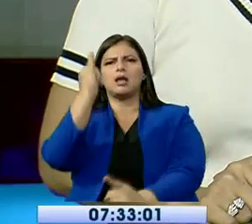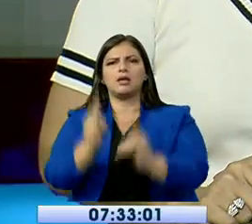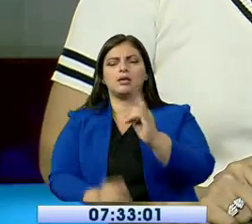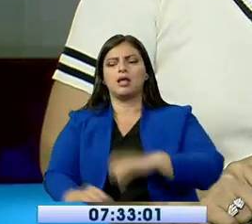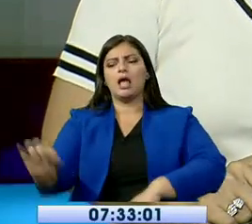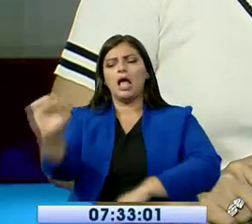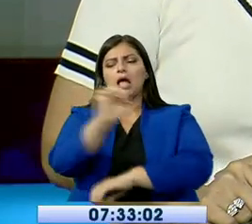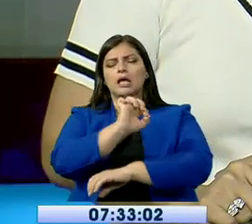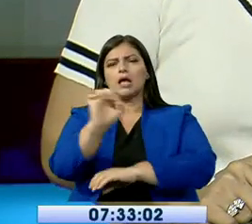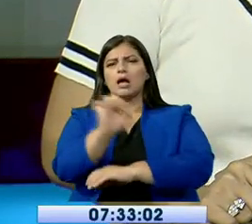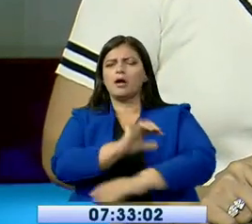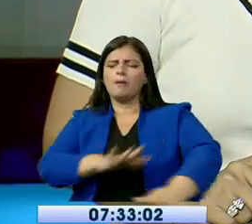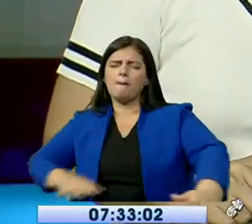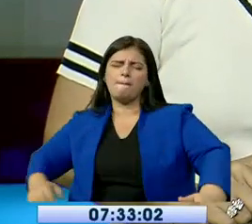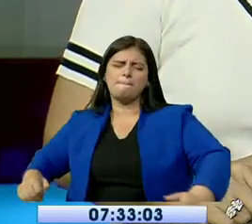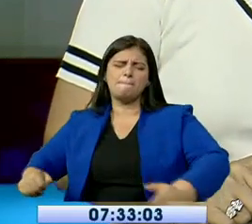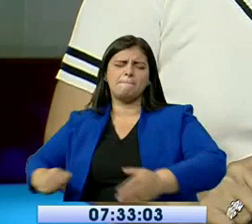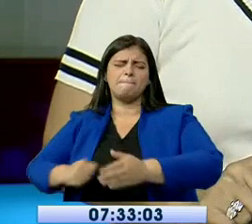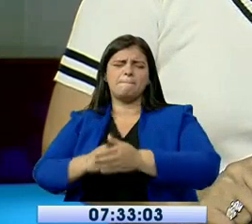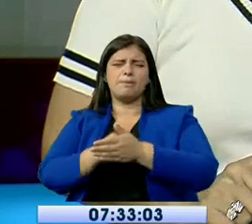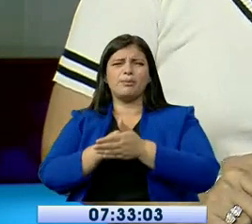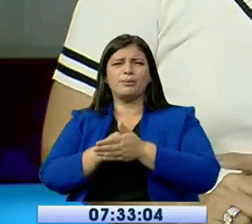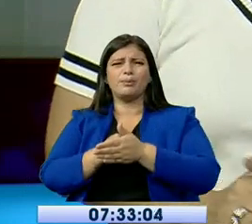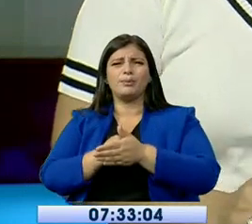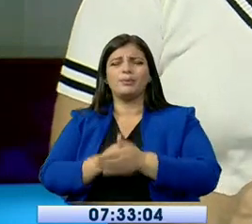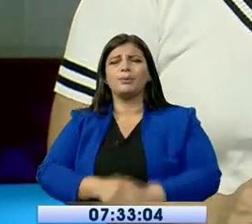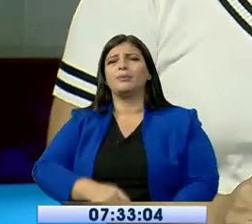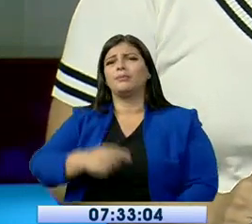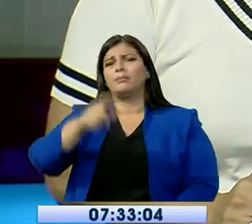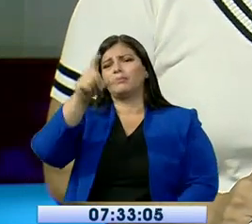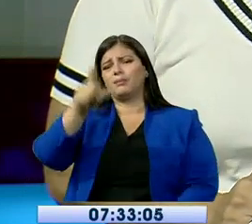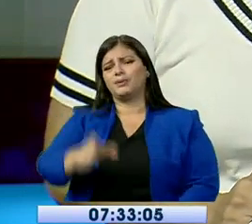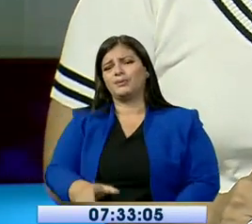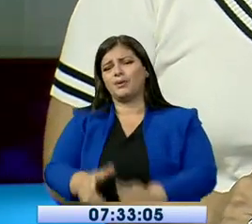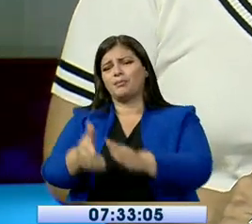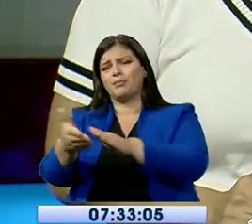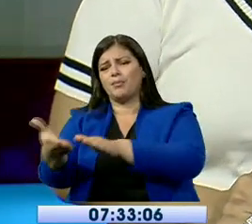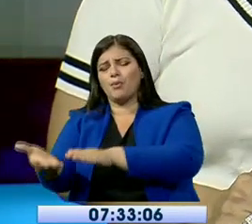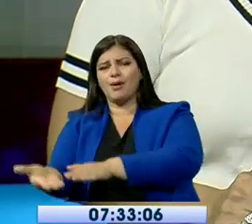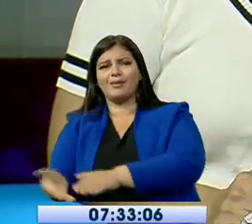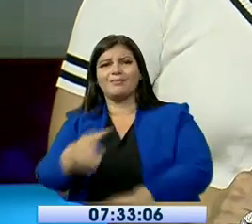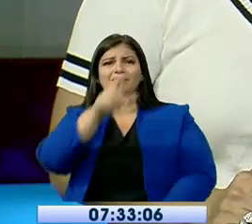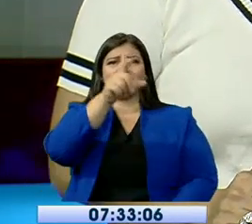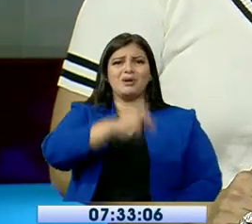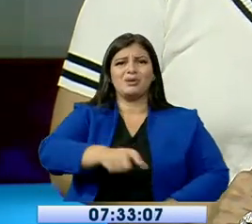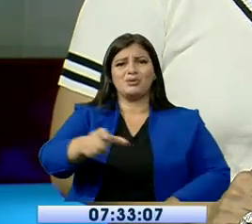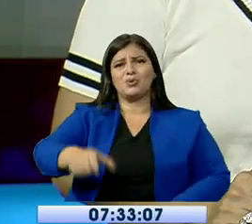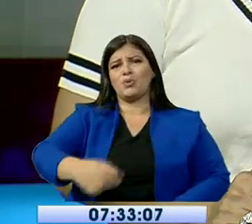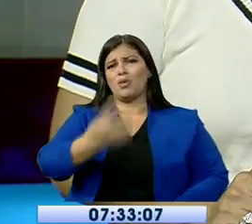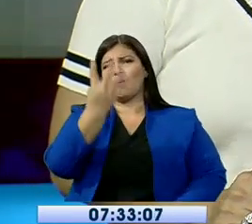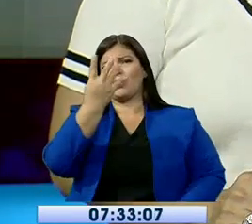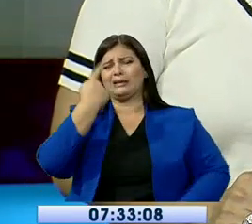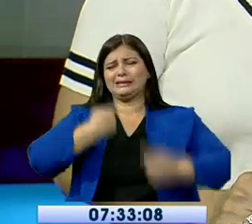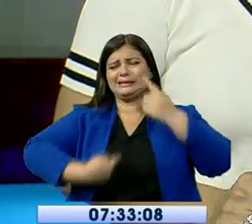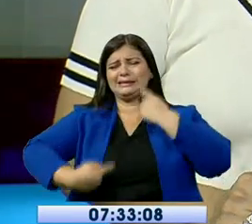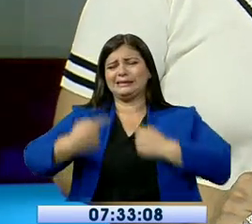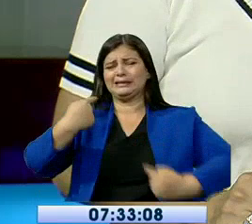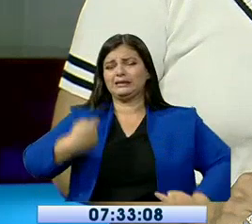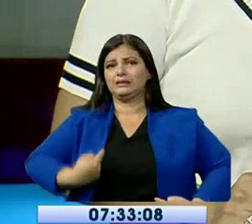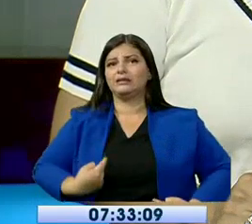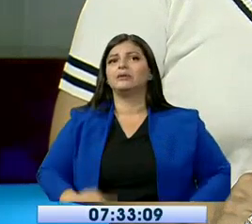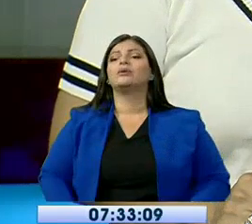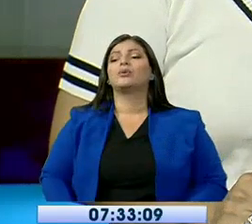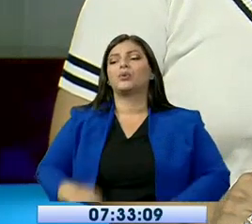a Chanduy, en la provincia de Santa Elena. Se presume que el conductor de uno de los vehículos implicados habría